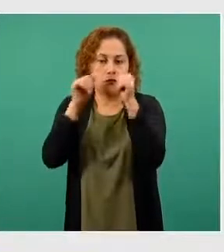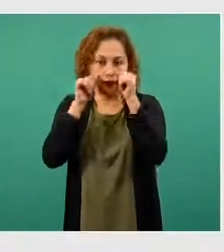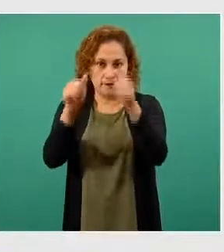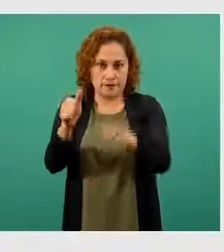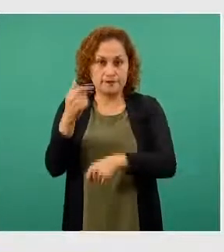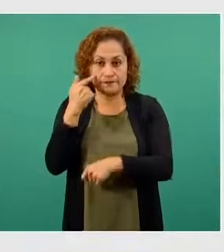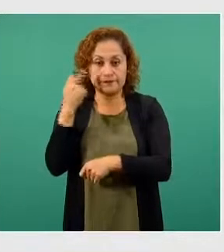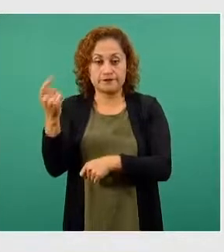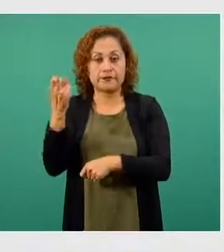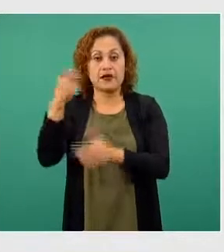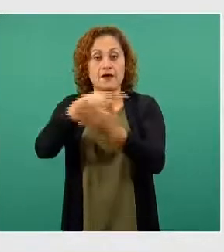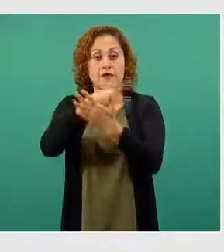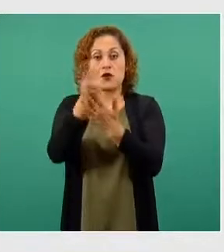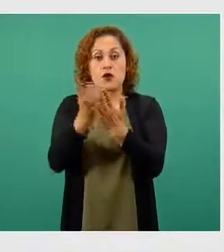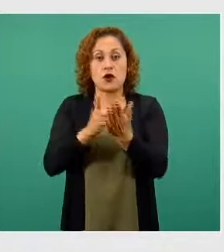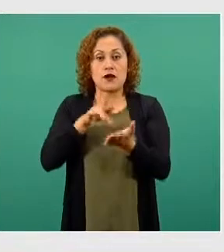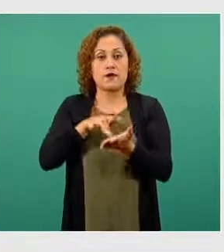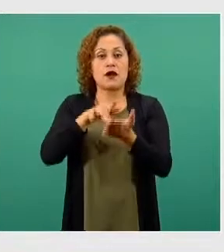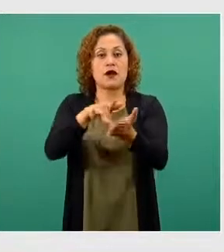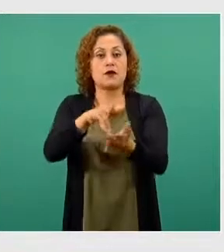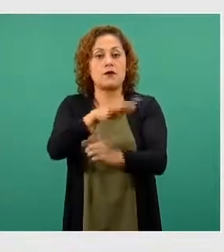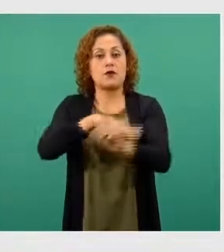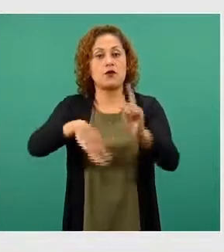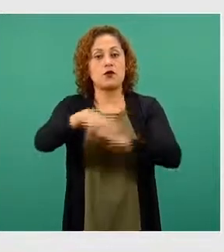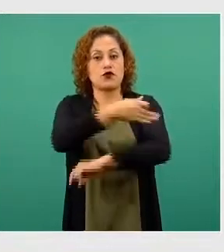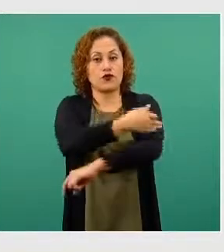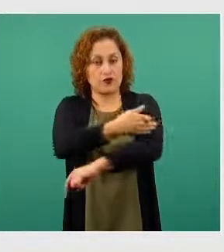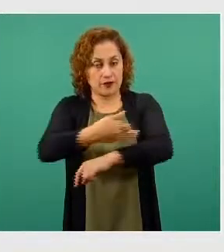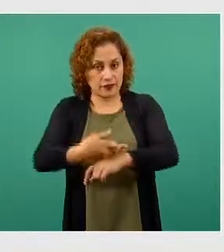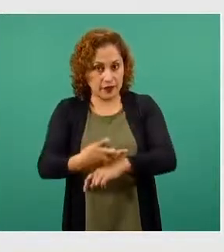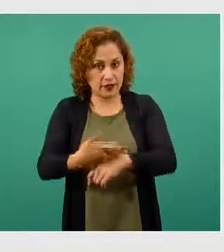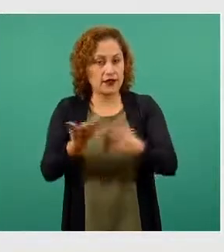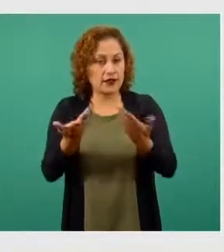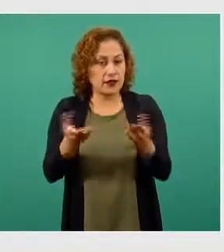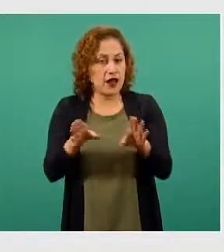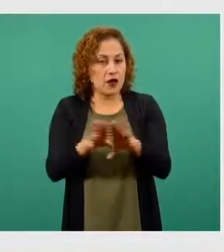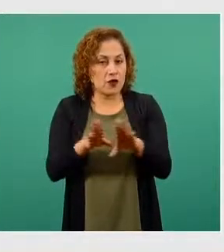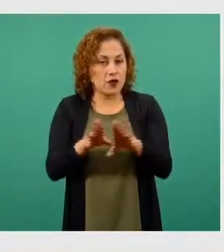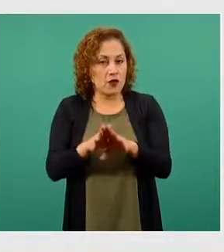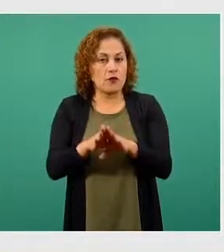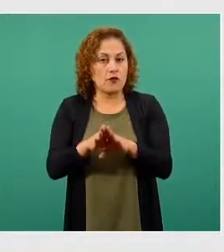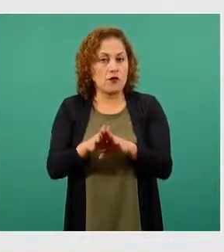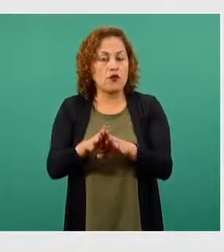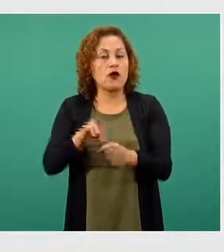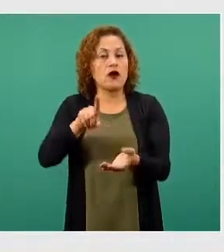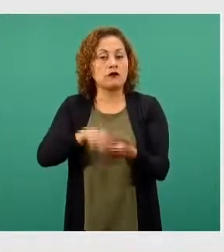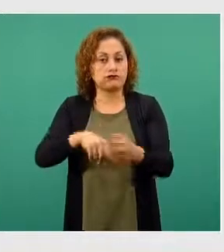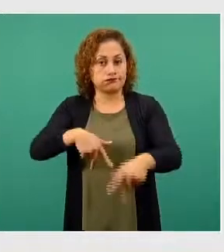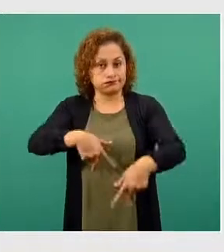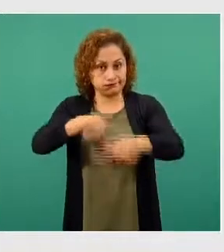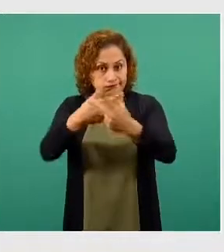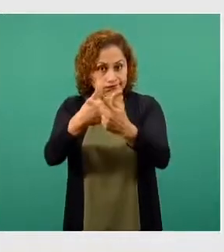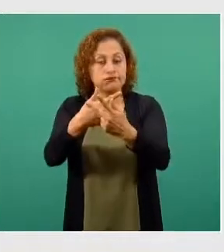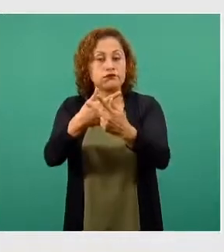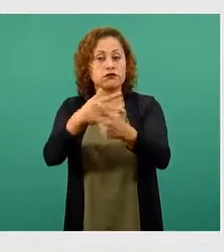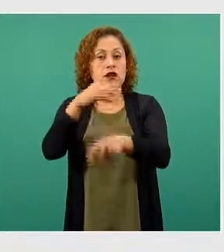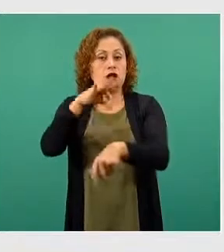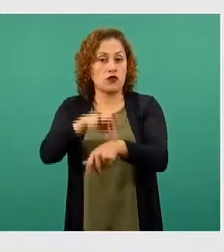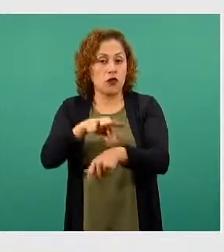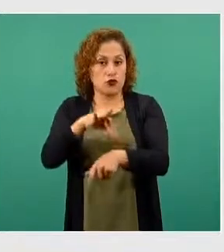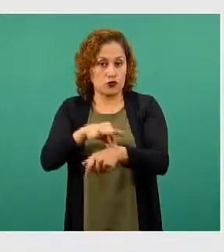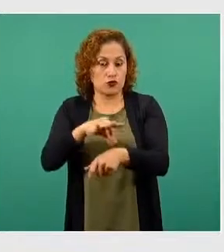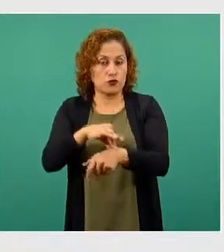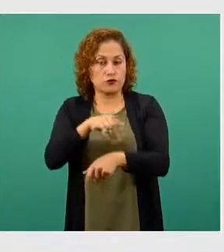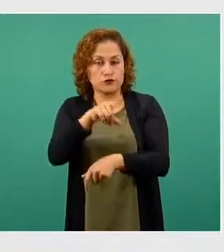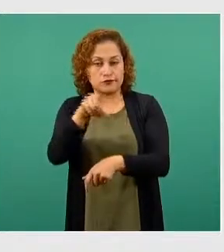programa de apoyo familiar en el cual, desde el punto de vista de telemedicina estricto, parecería ser